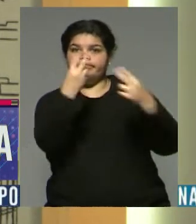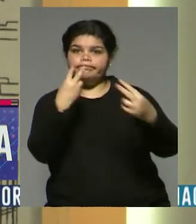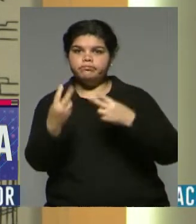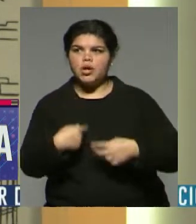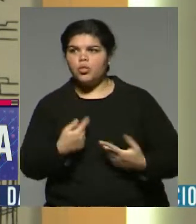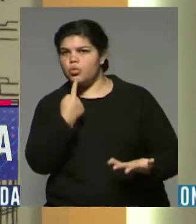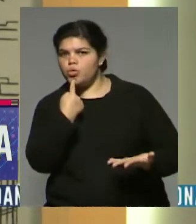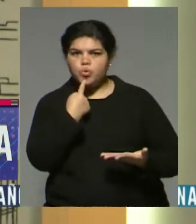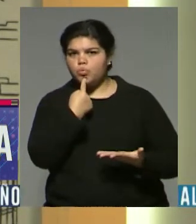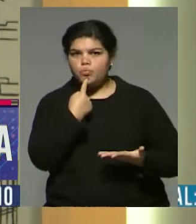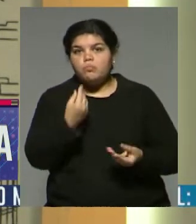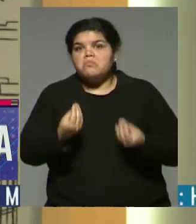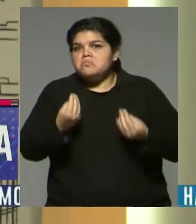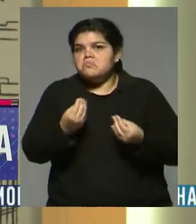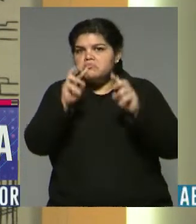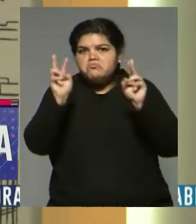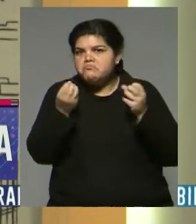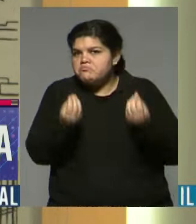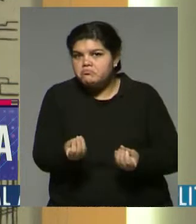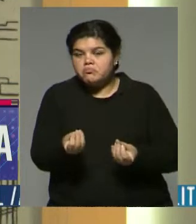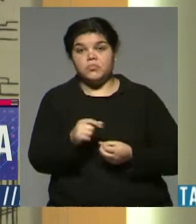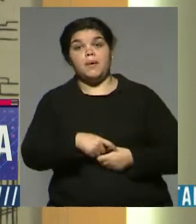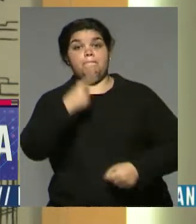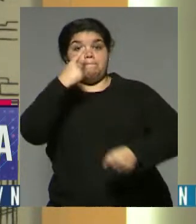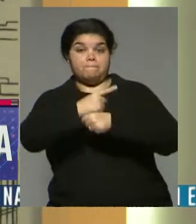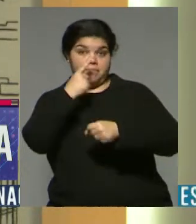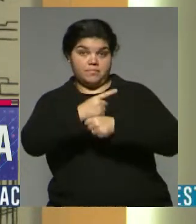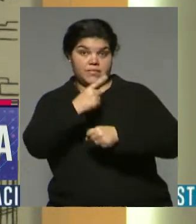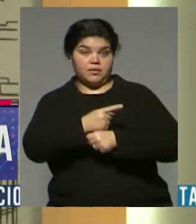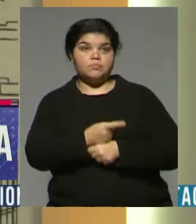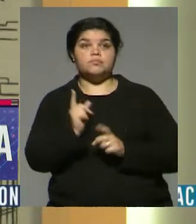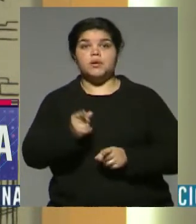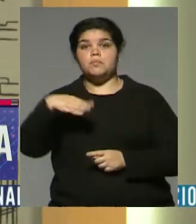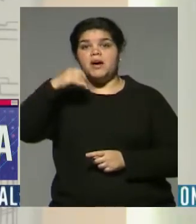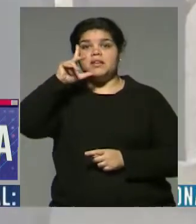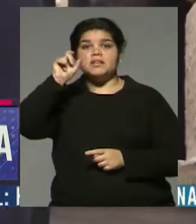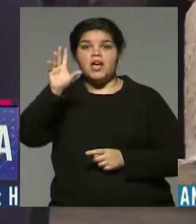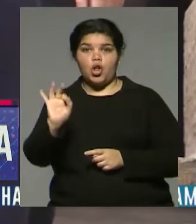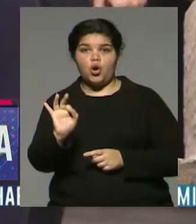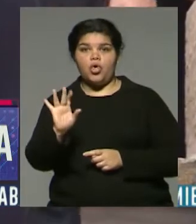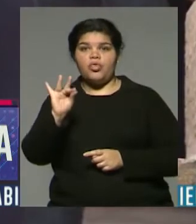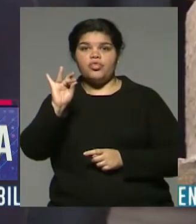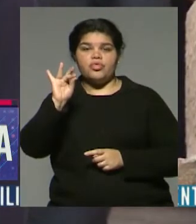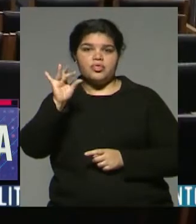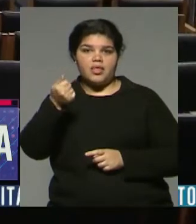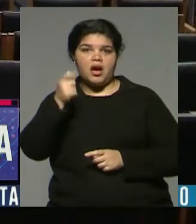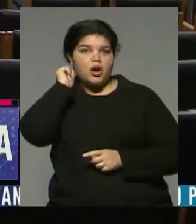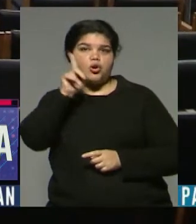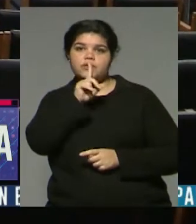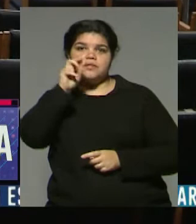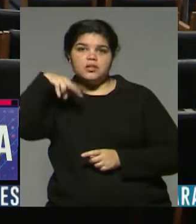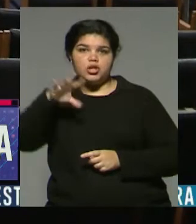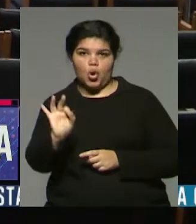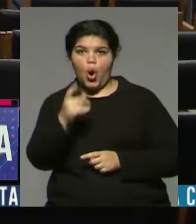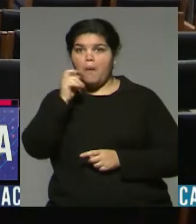está preguntando cómo funciona esto. Bueno, en primera instancia, según palabras de Marcelo D'Agostino, funciona primero que nada